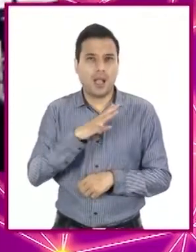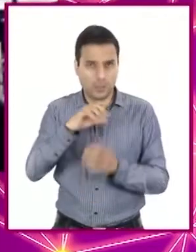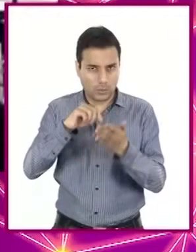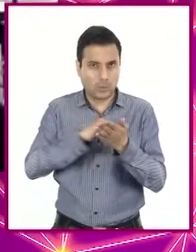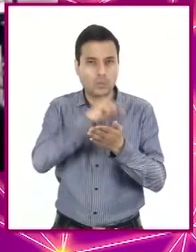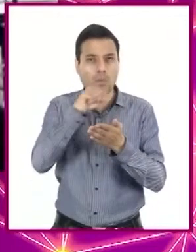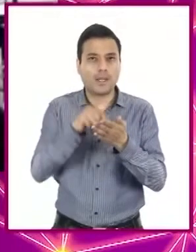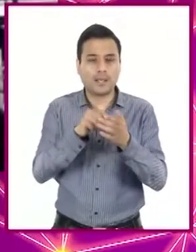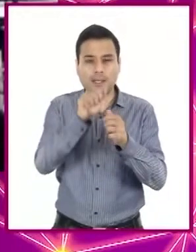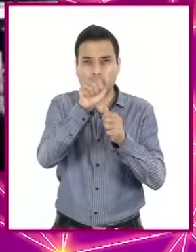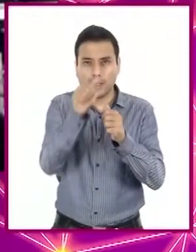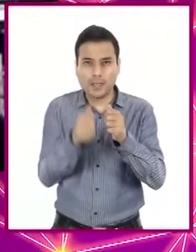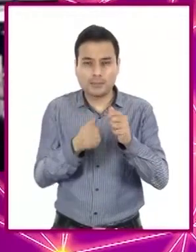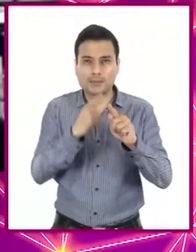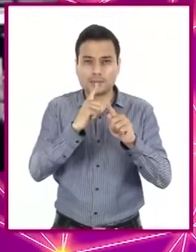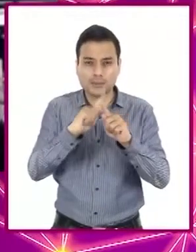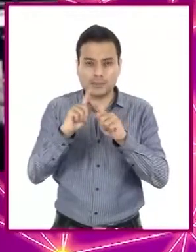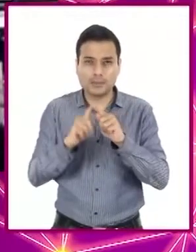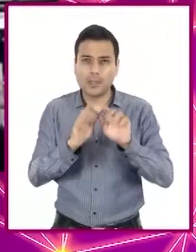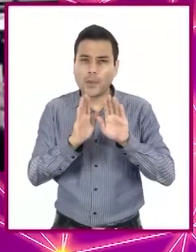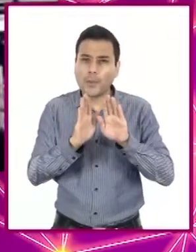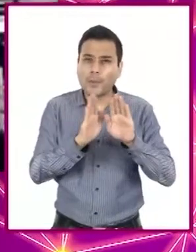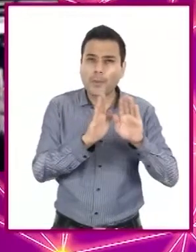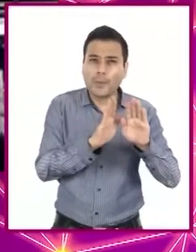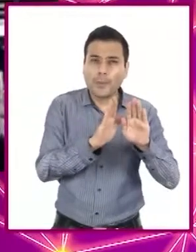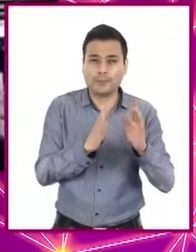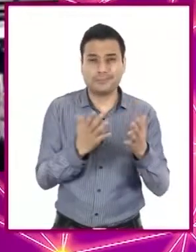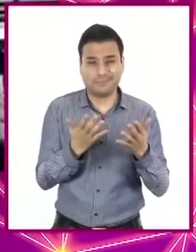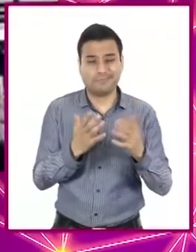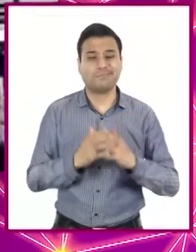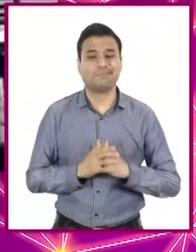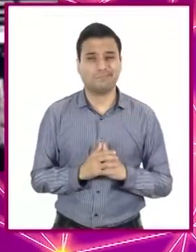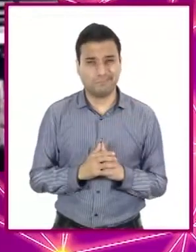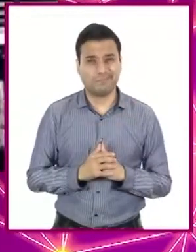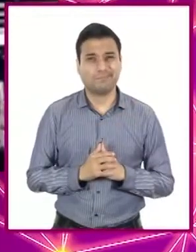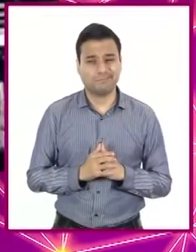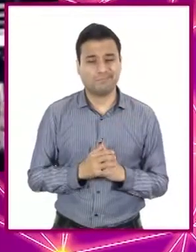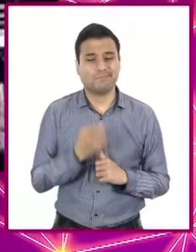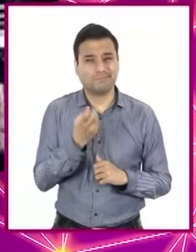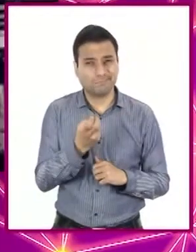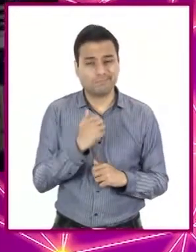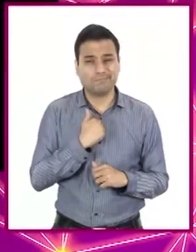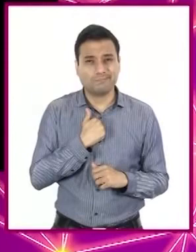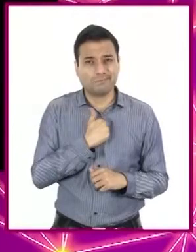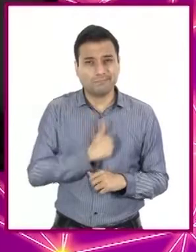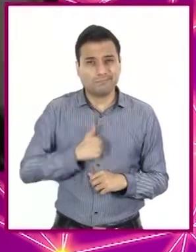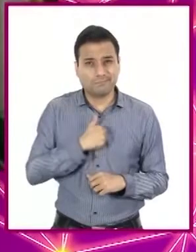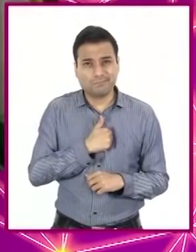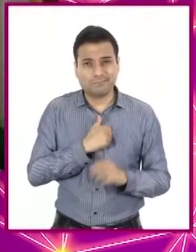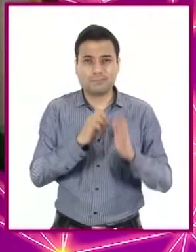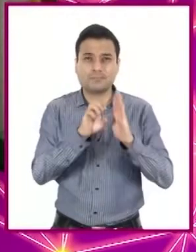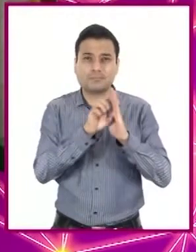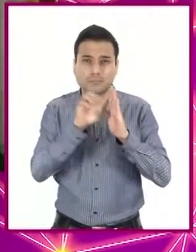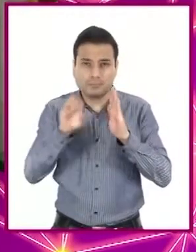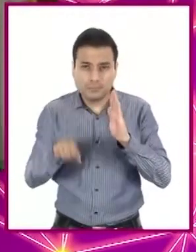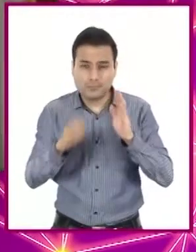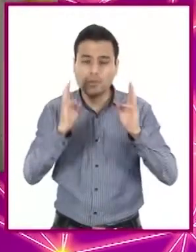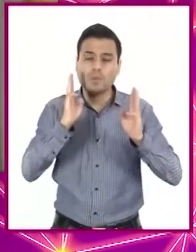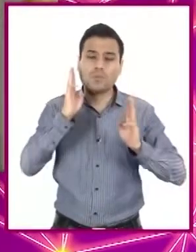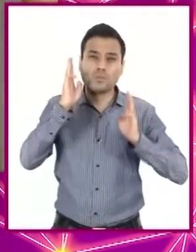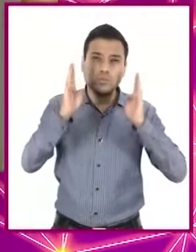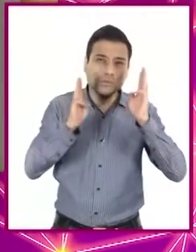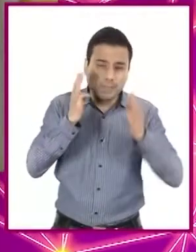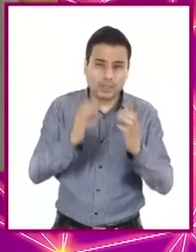abandonados, lo que pone en riesgo el conjunto de dichos bienes y las edificaciones que los albergan, como lo son museos,